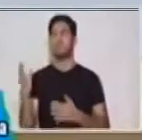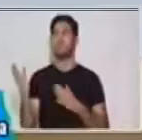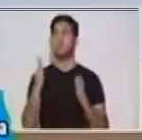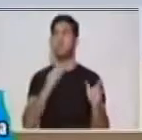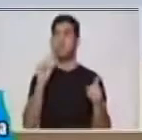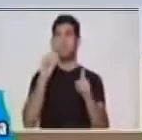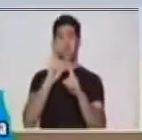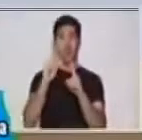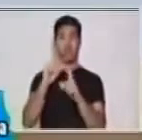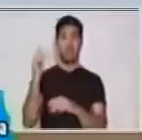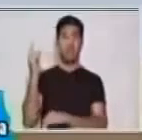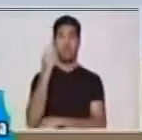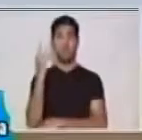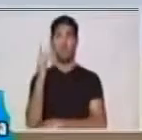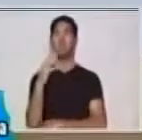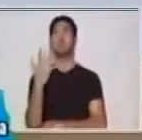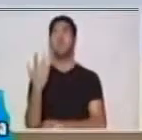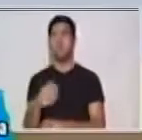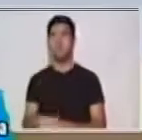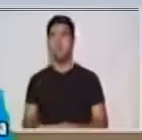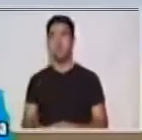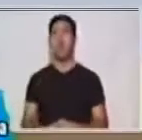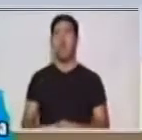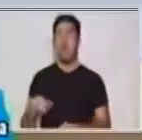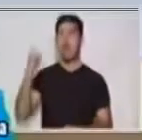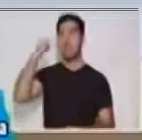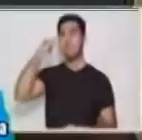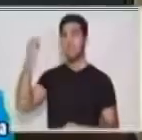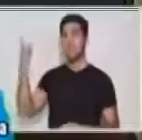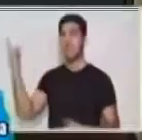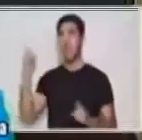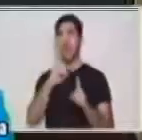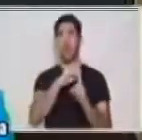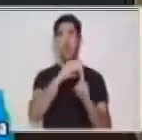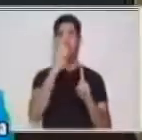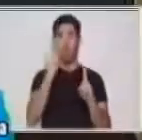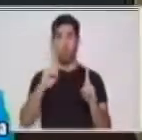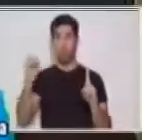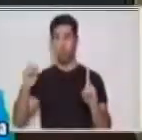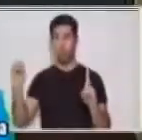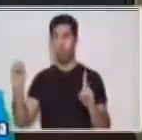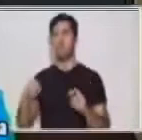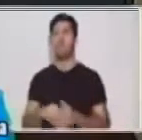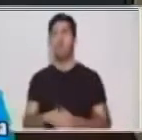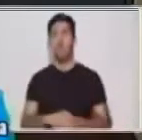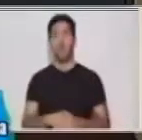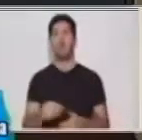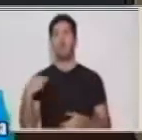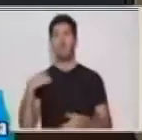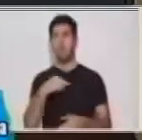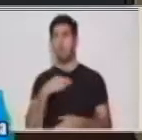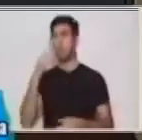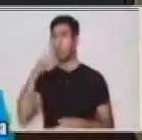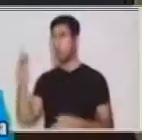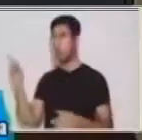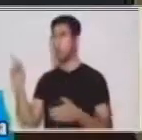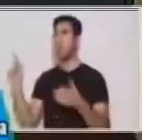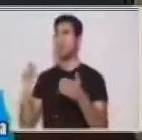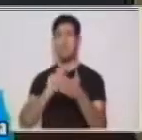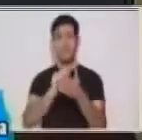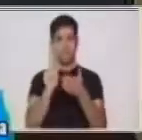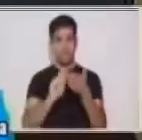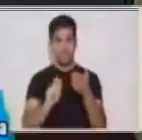¿Se recuerdan cuál era? Muy bien, la idea que voy a defender es ortografía. Y es lo que tengo aquí subrayado